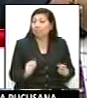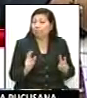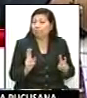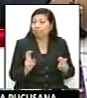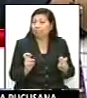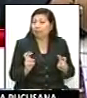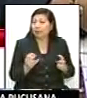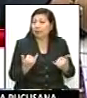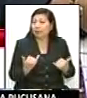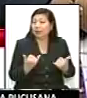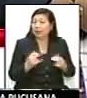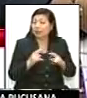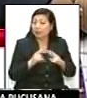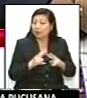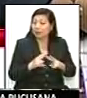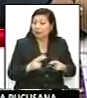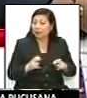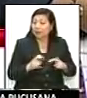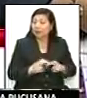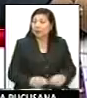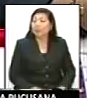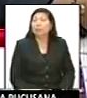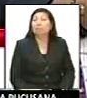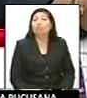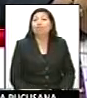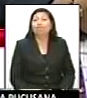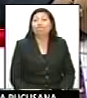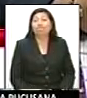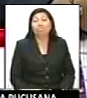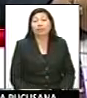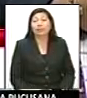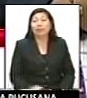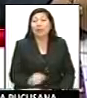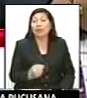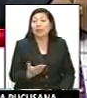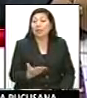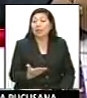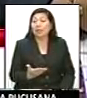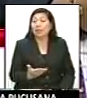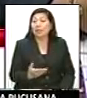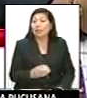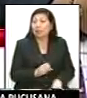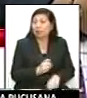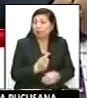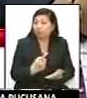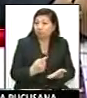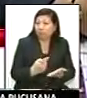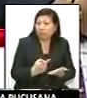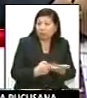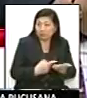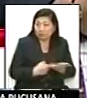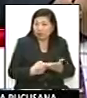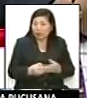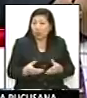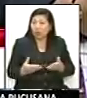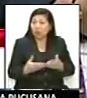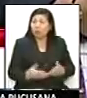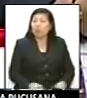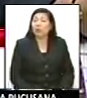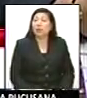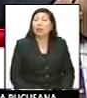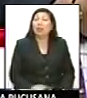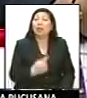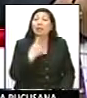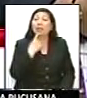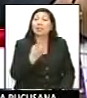estamos ahora analizando. Prácticamente ha habido un consenso unánime en la academia en